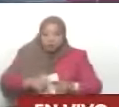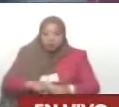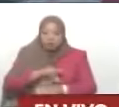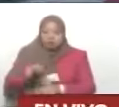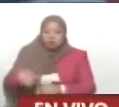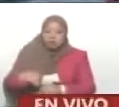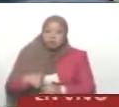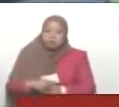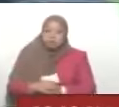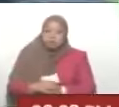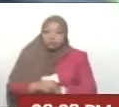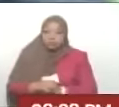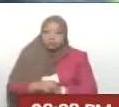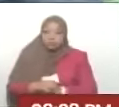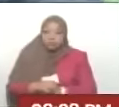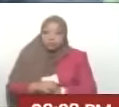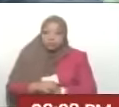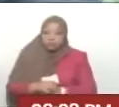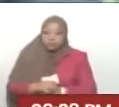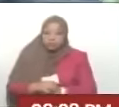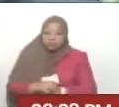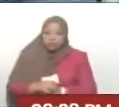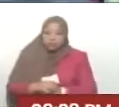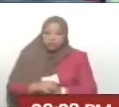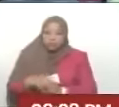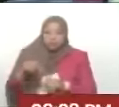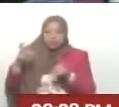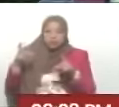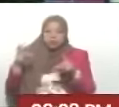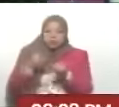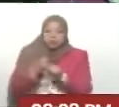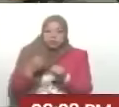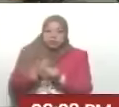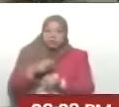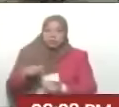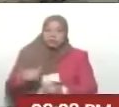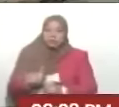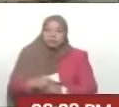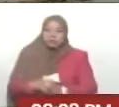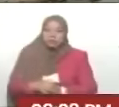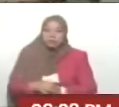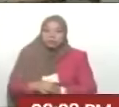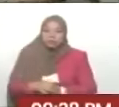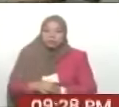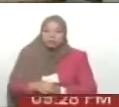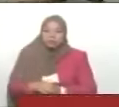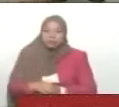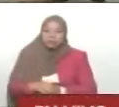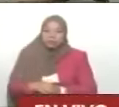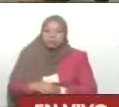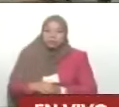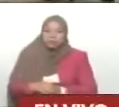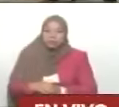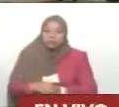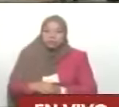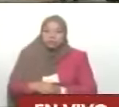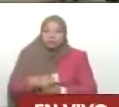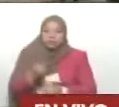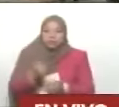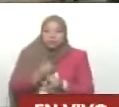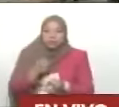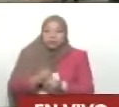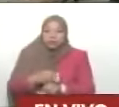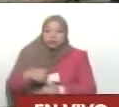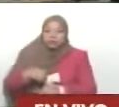disfrutes. Seguro que lo voy a disfrutar. Nos tomamos una foto. Vénganse todos, pues, por acá. El emprendimiento.